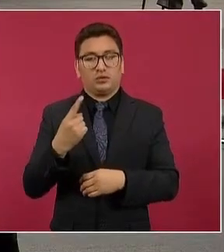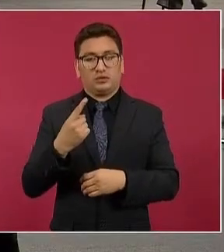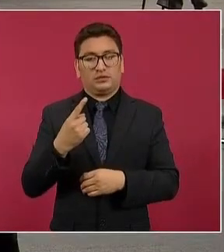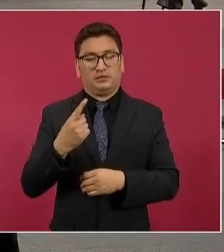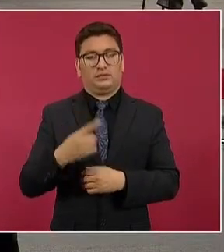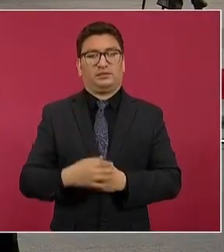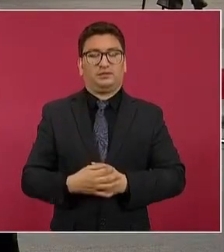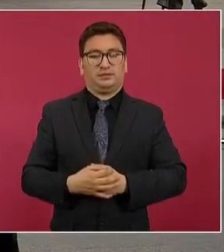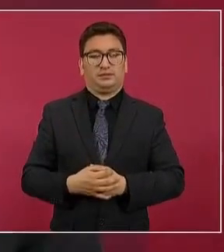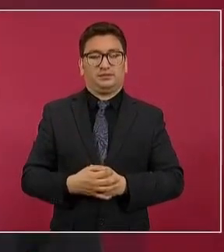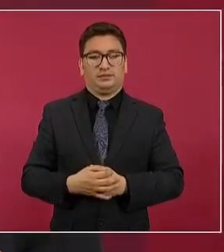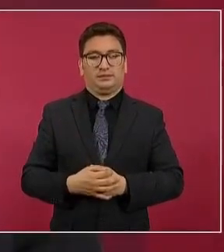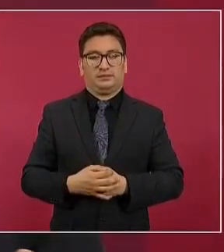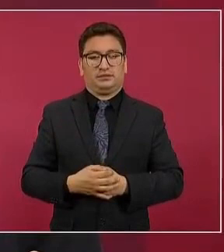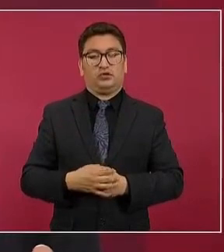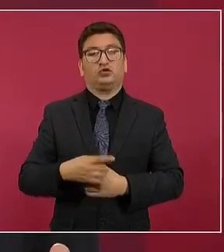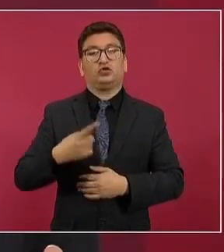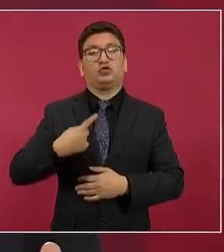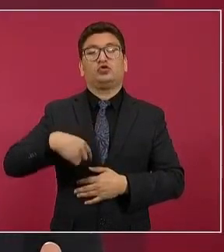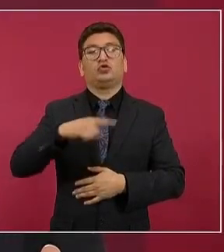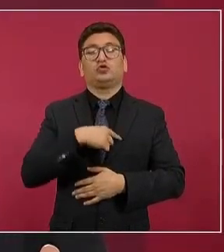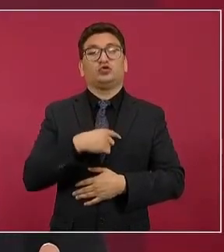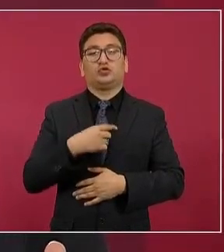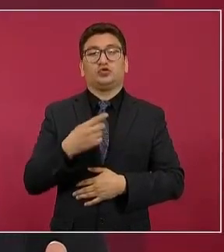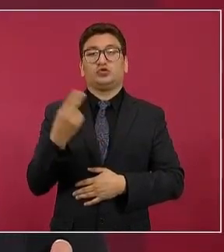realmente necesitamos solo